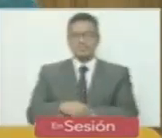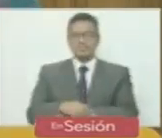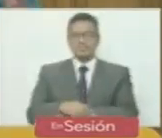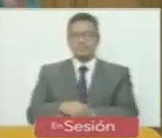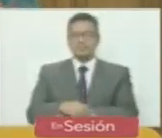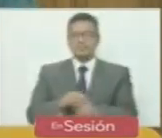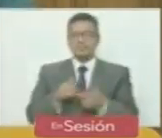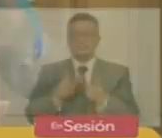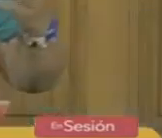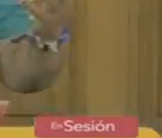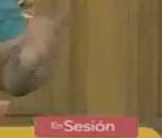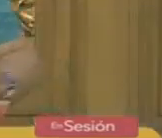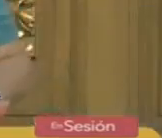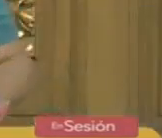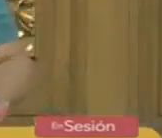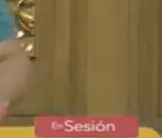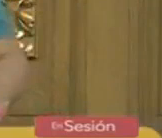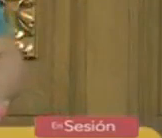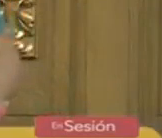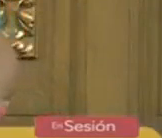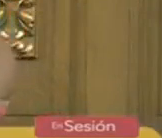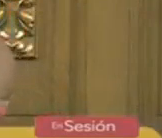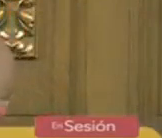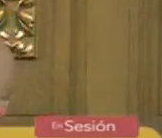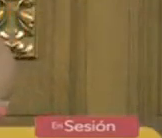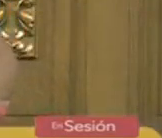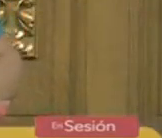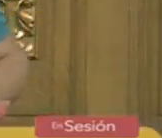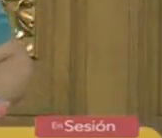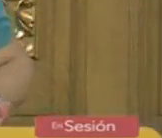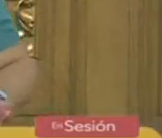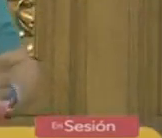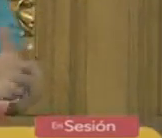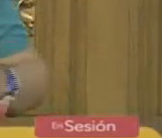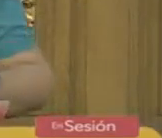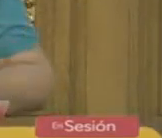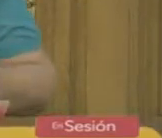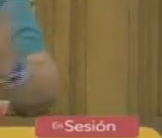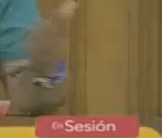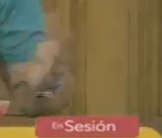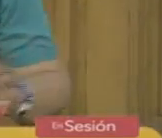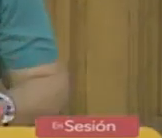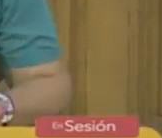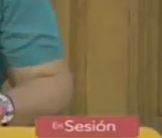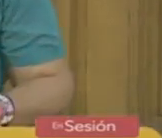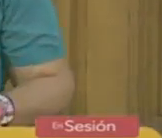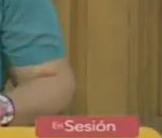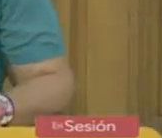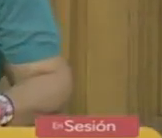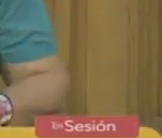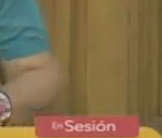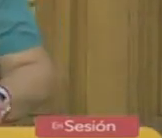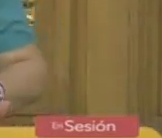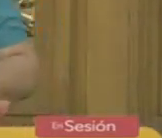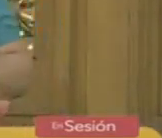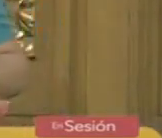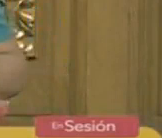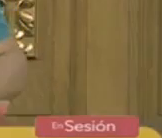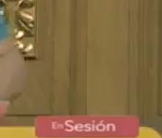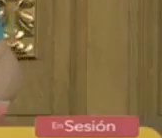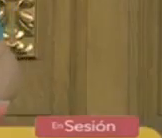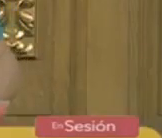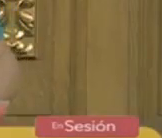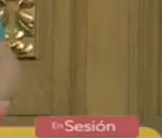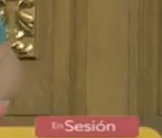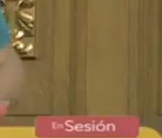Pero, ¿cómo nace este acuerdo o cómo nace el Día Internacional de